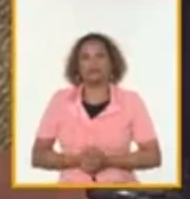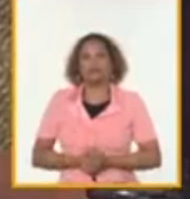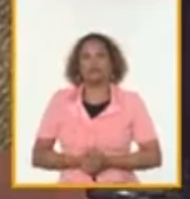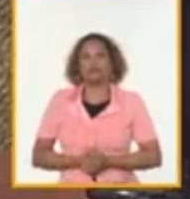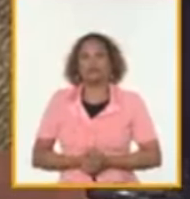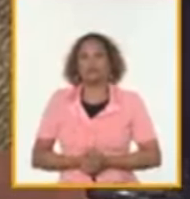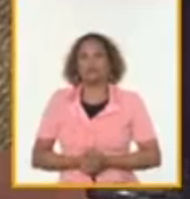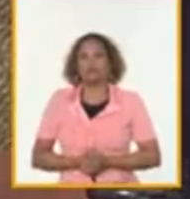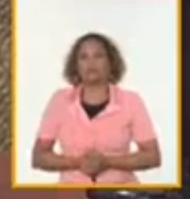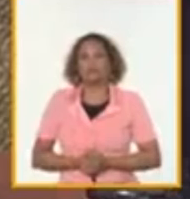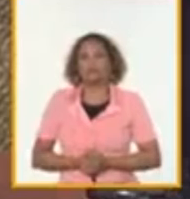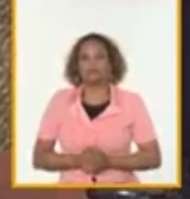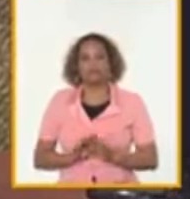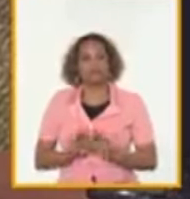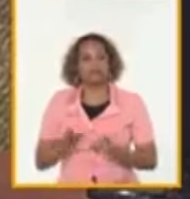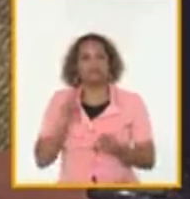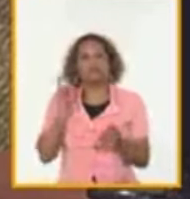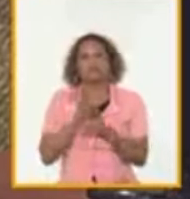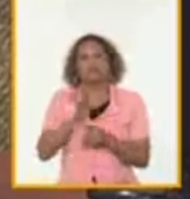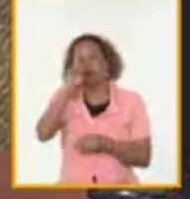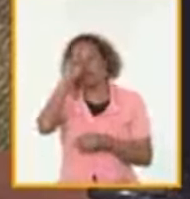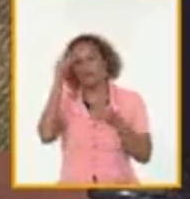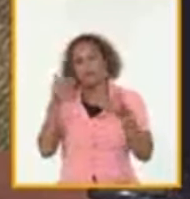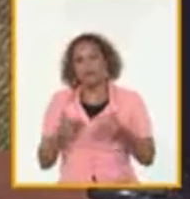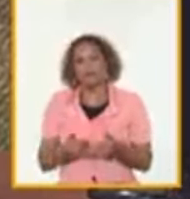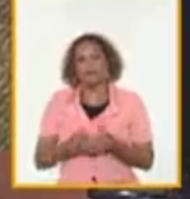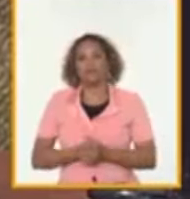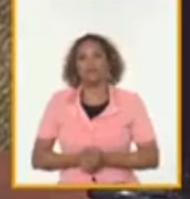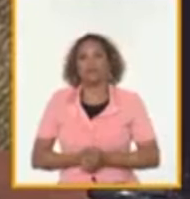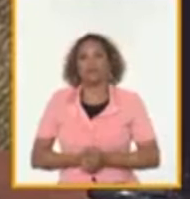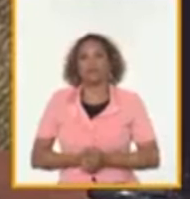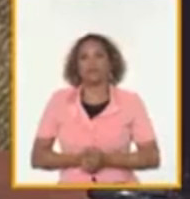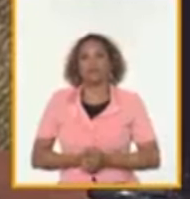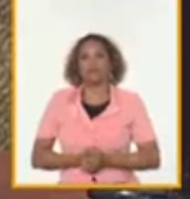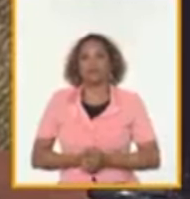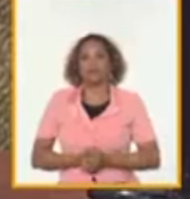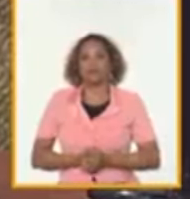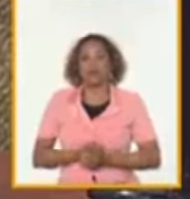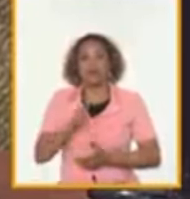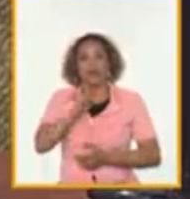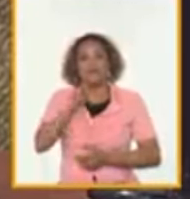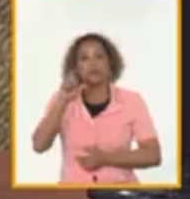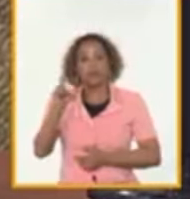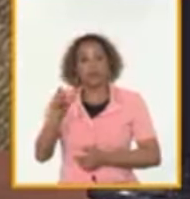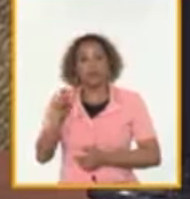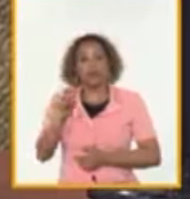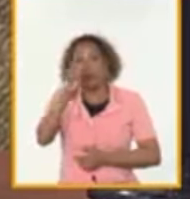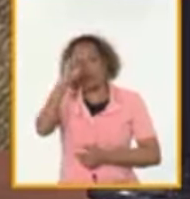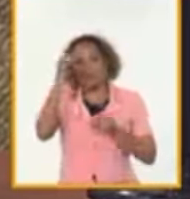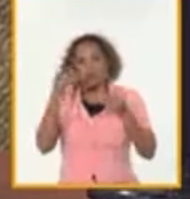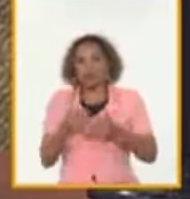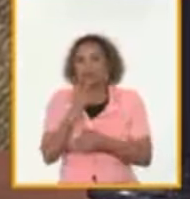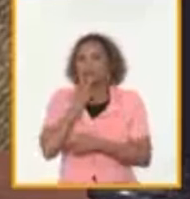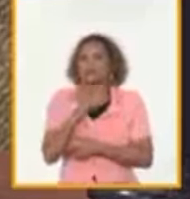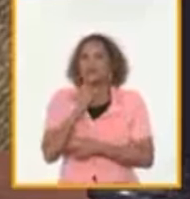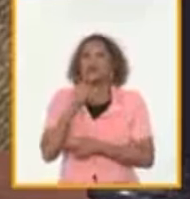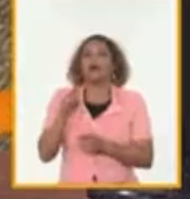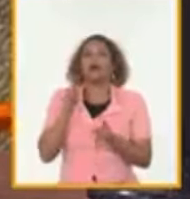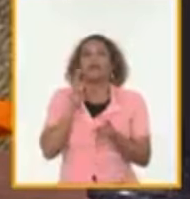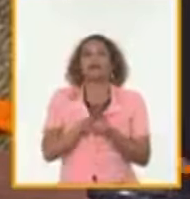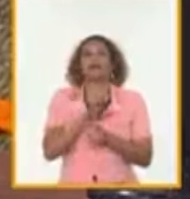vamos a comenzar con la salud la salud en en villaclara se sustenta a partir de